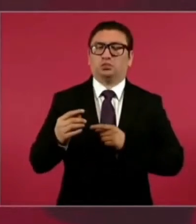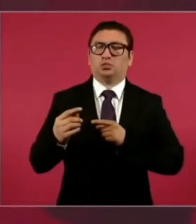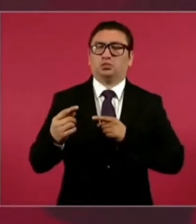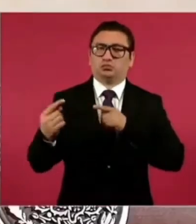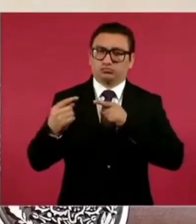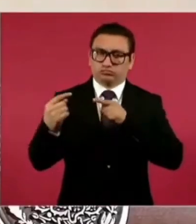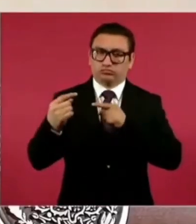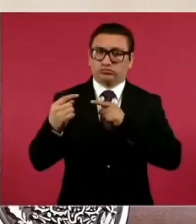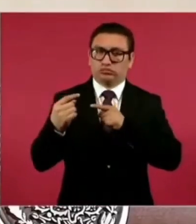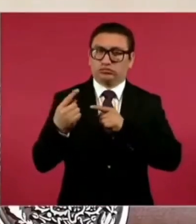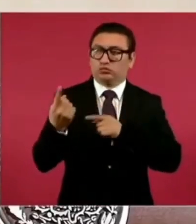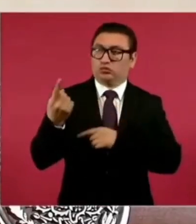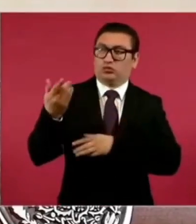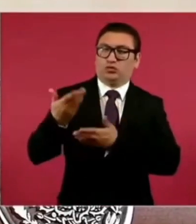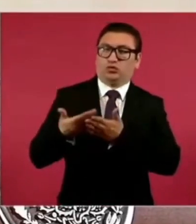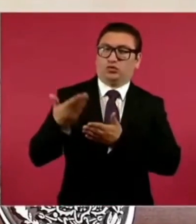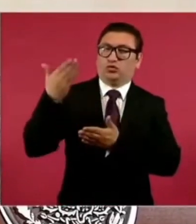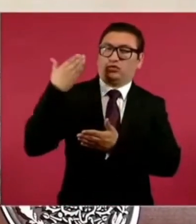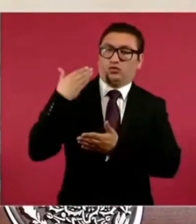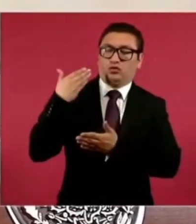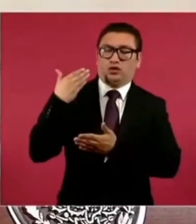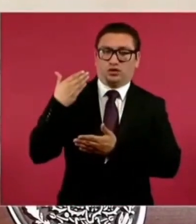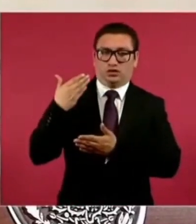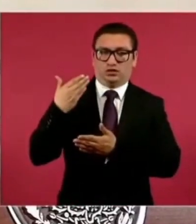ejercer el anterior.